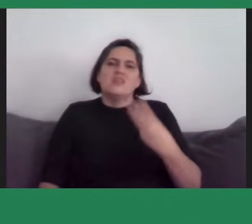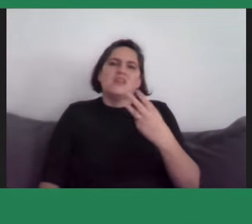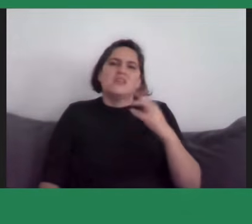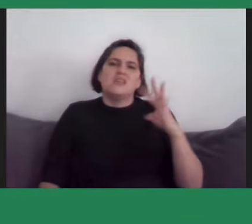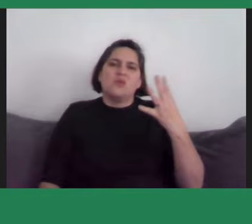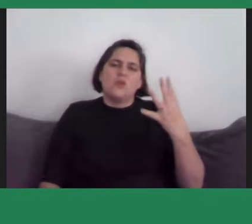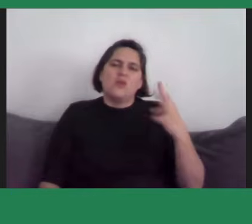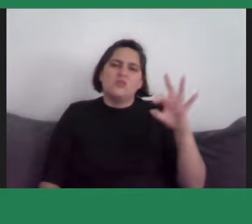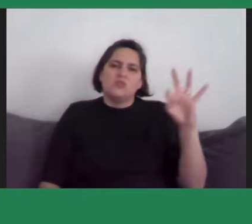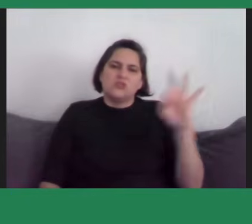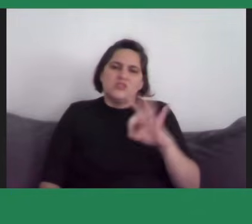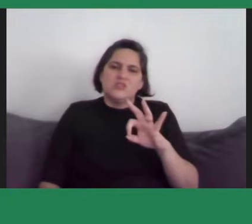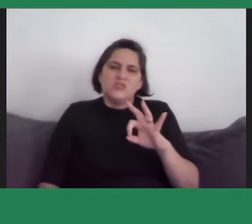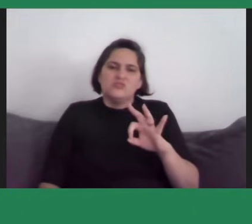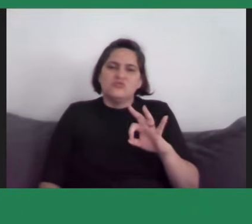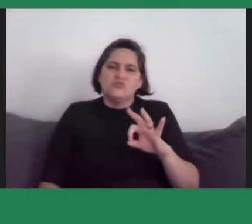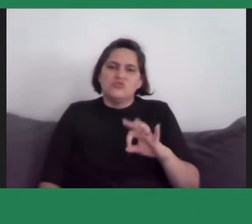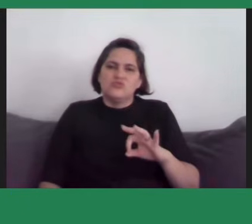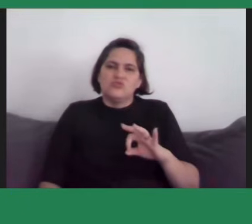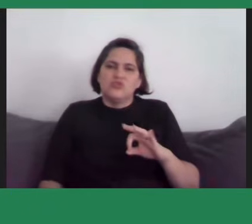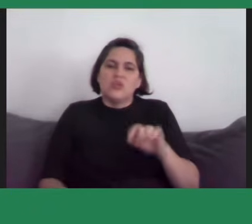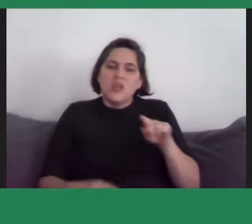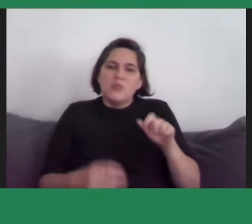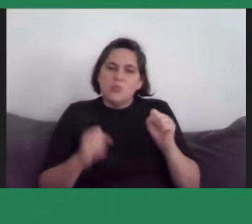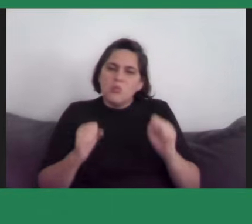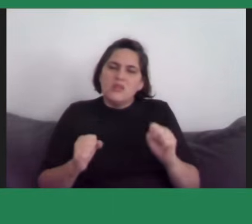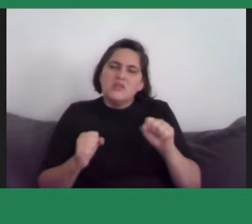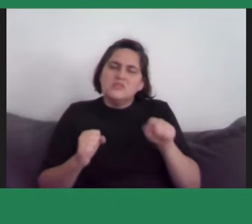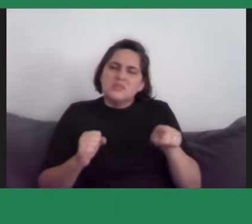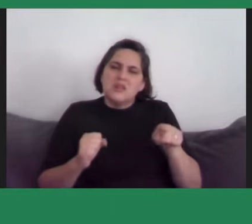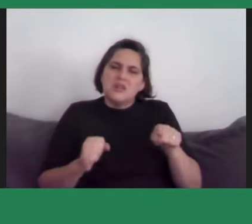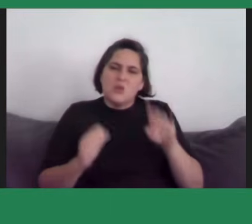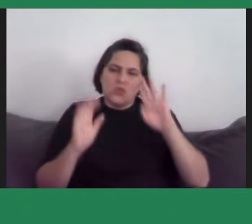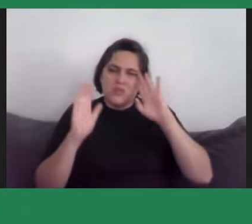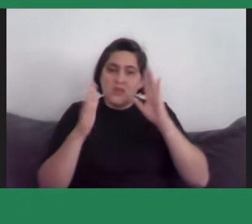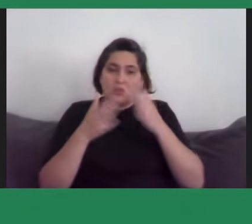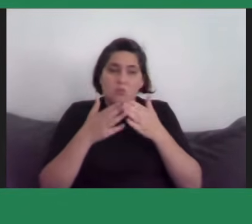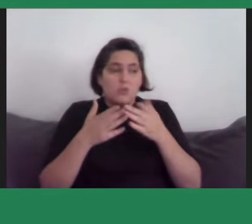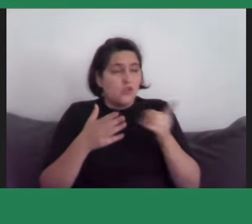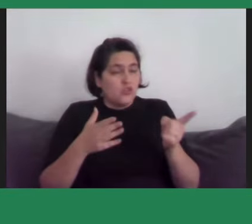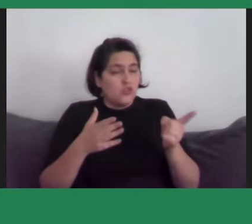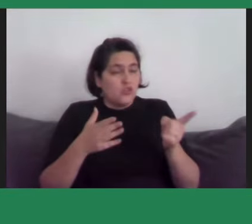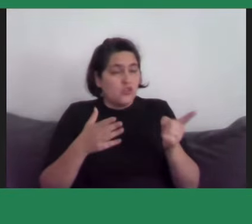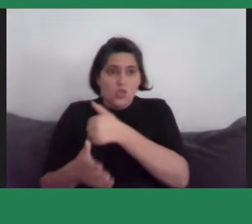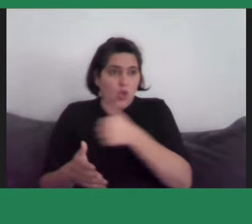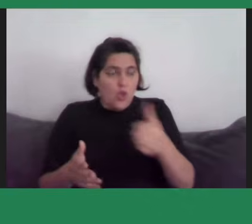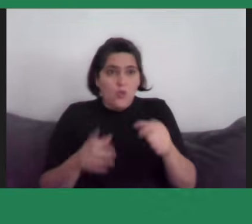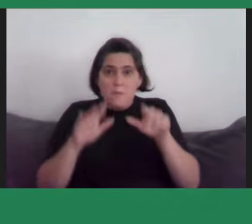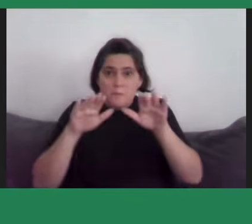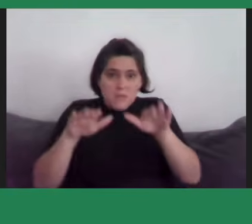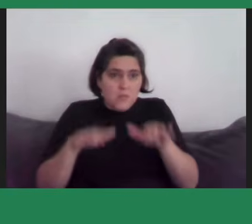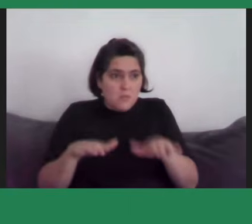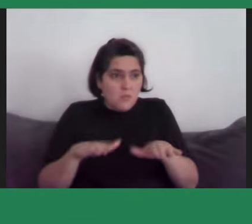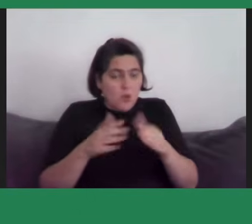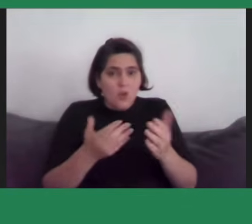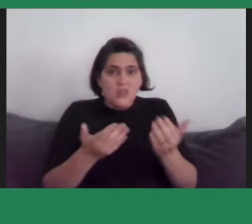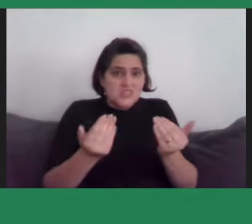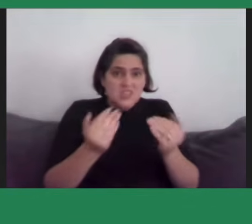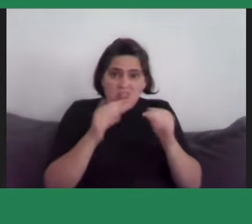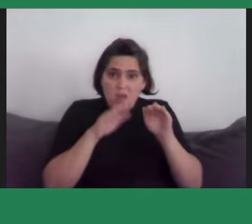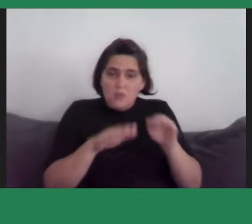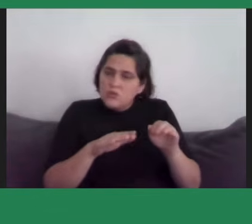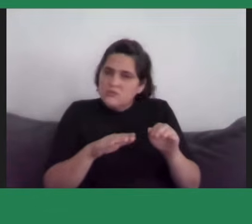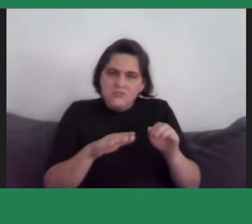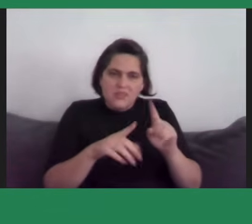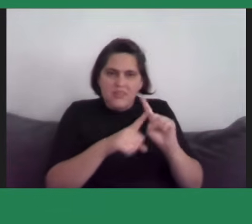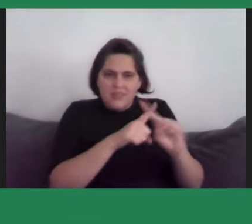segundo o tercer hijo no significa que va a tener las mismas necesidades de apoyo que el primero o el segundo. Puedo tener un hijo con